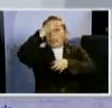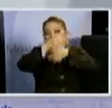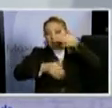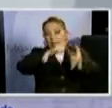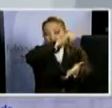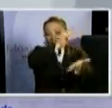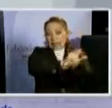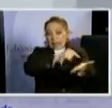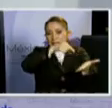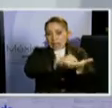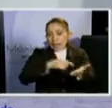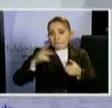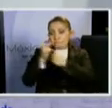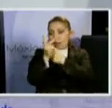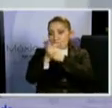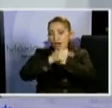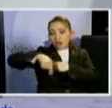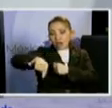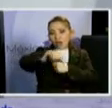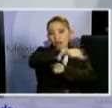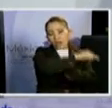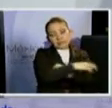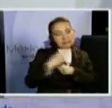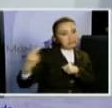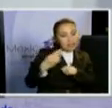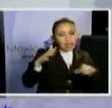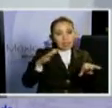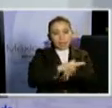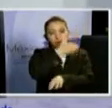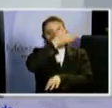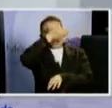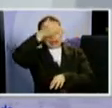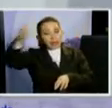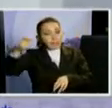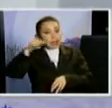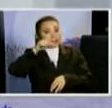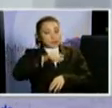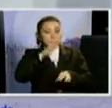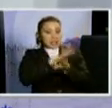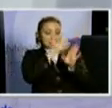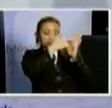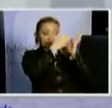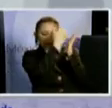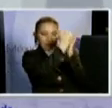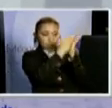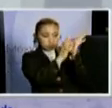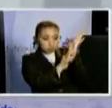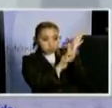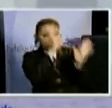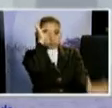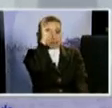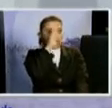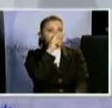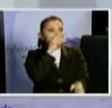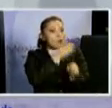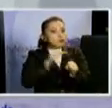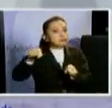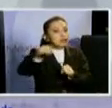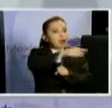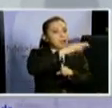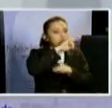jurídico multilateral vigente en materia de cambio climático y entre sus principios se destaca el de las responsabilidades